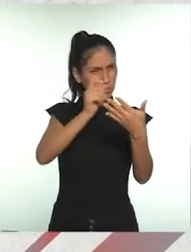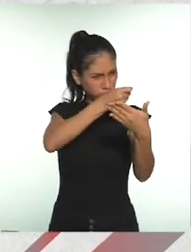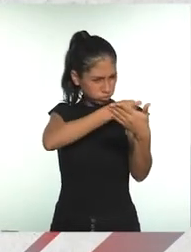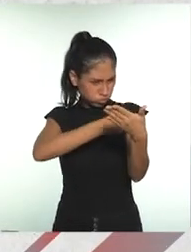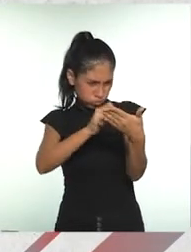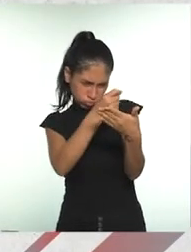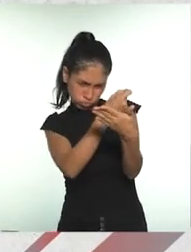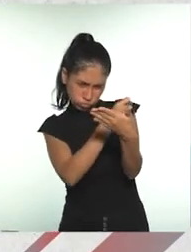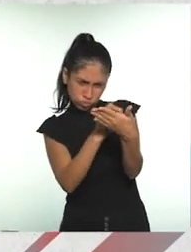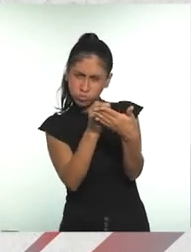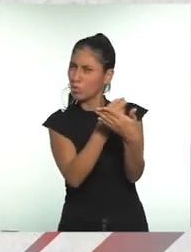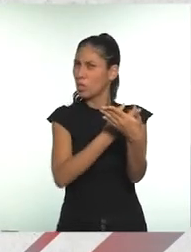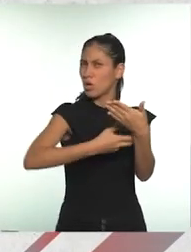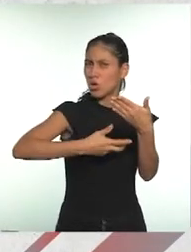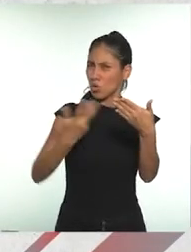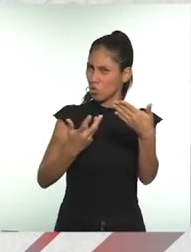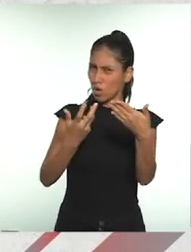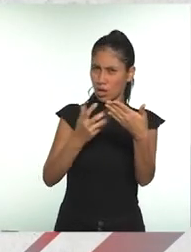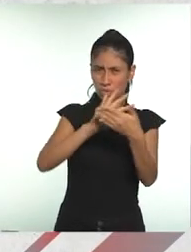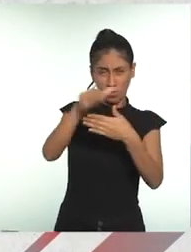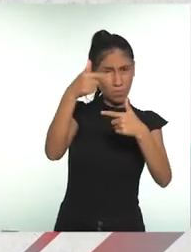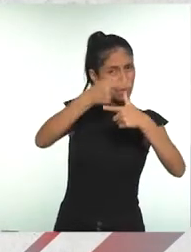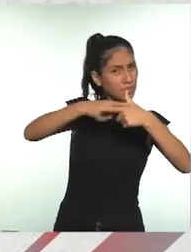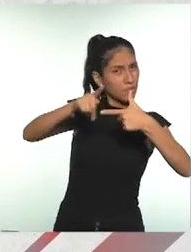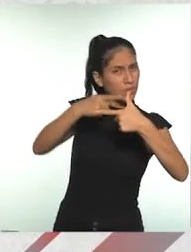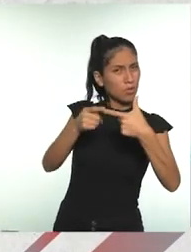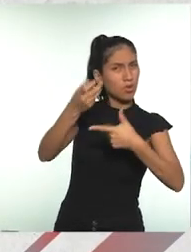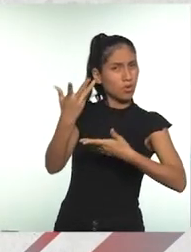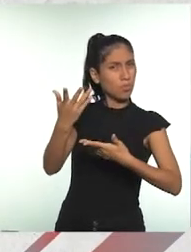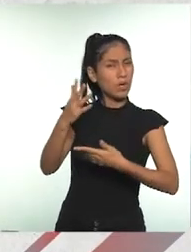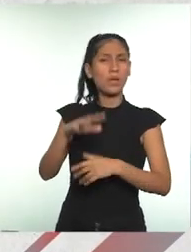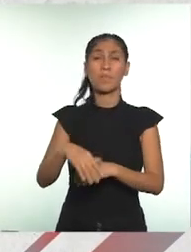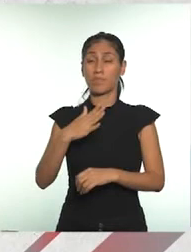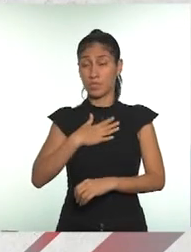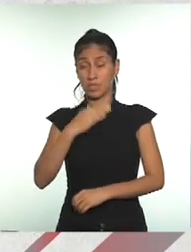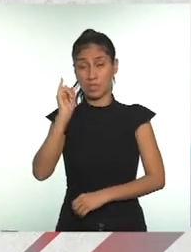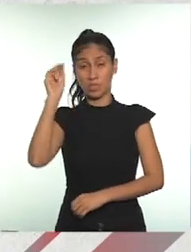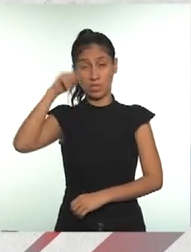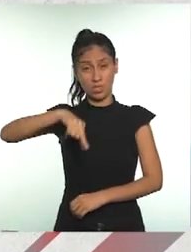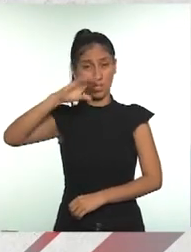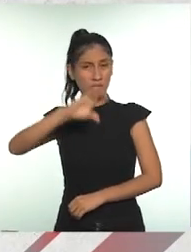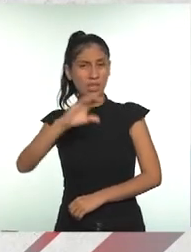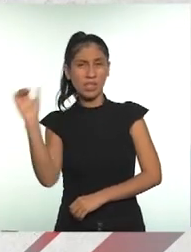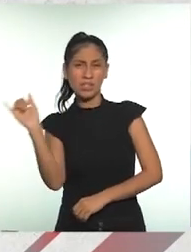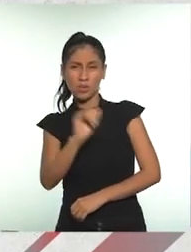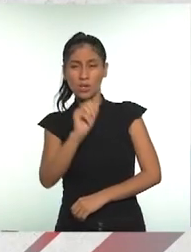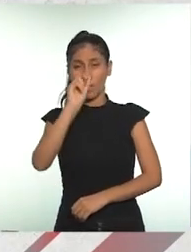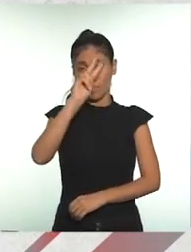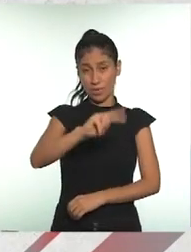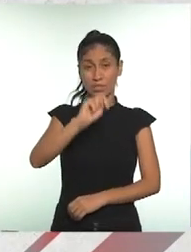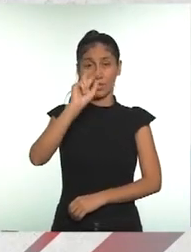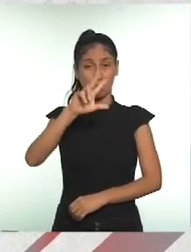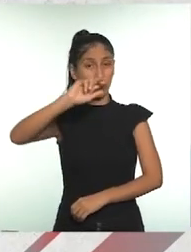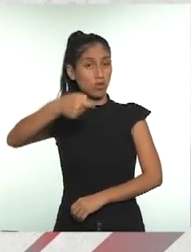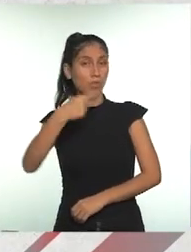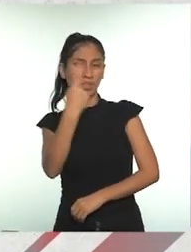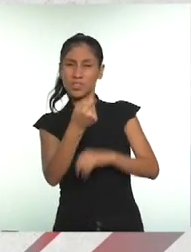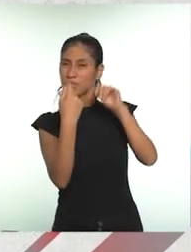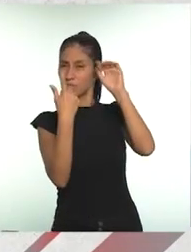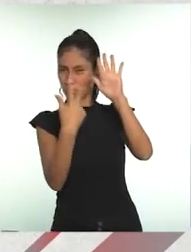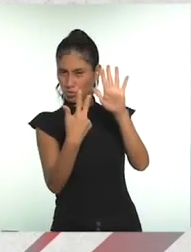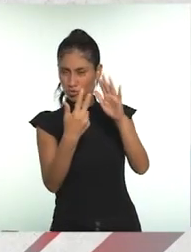Al resolver la potencia y efectuar la división, mi IMC es